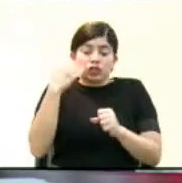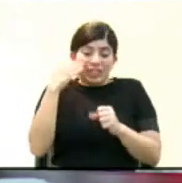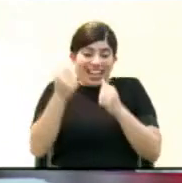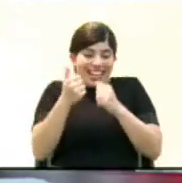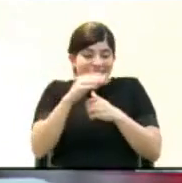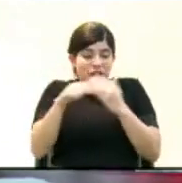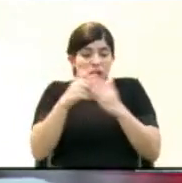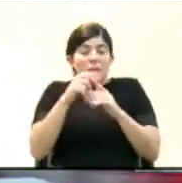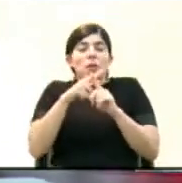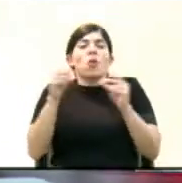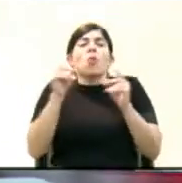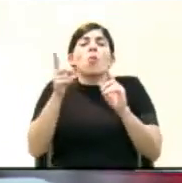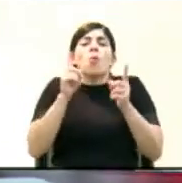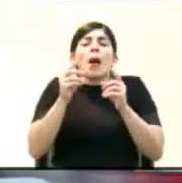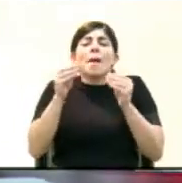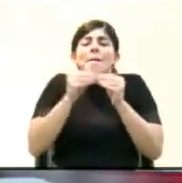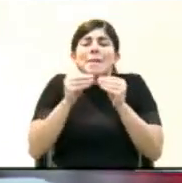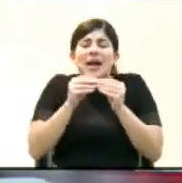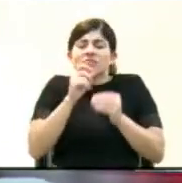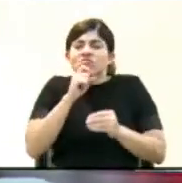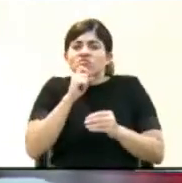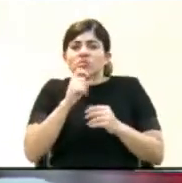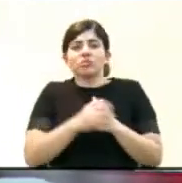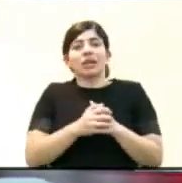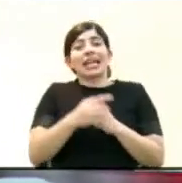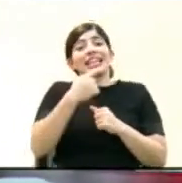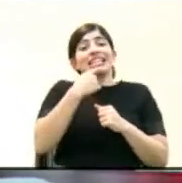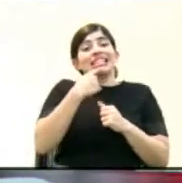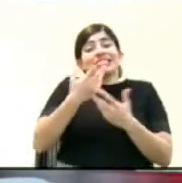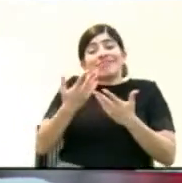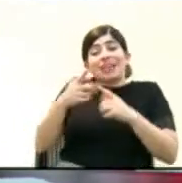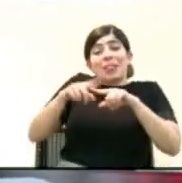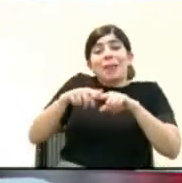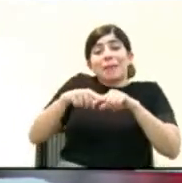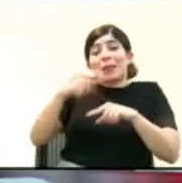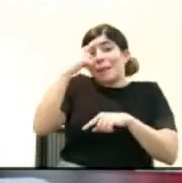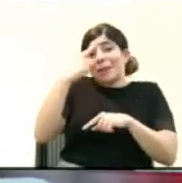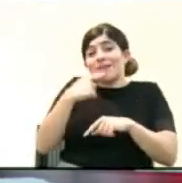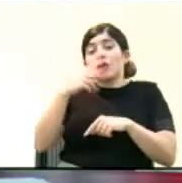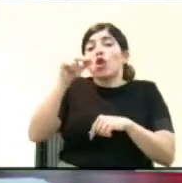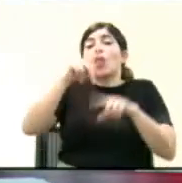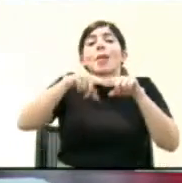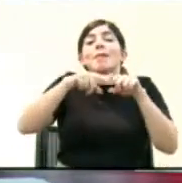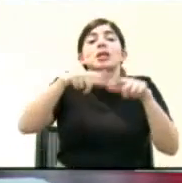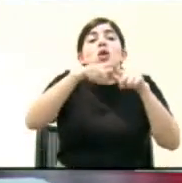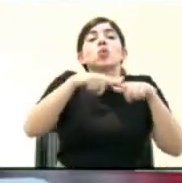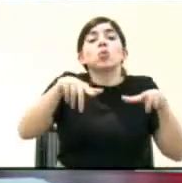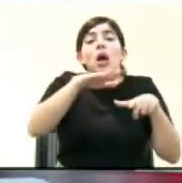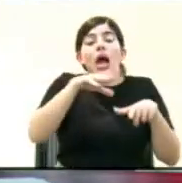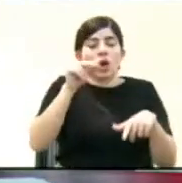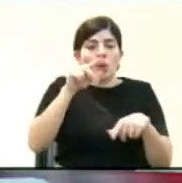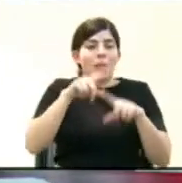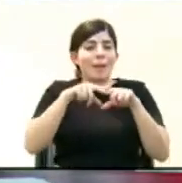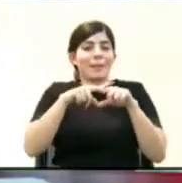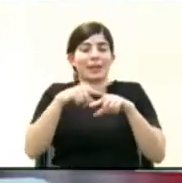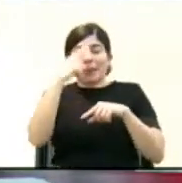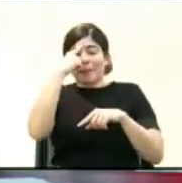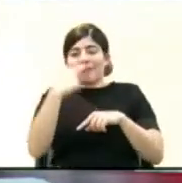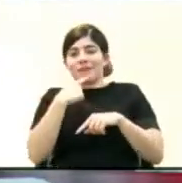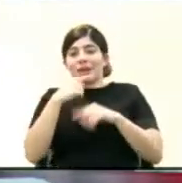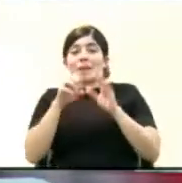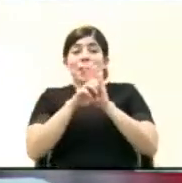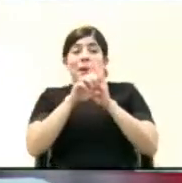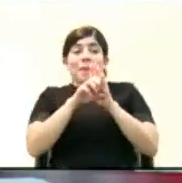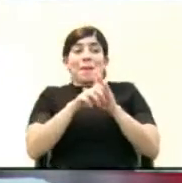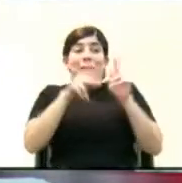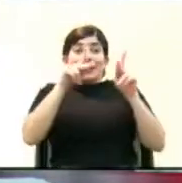podemos detallar más específicamente? Bueno, es por perfiles más que por zonas, ¿verdad? En perfiles, obviamente, especialistas